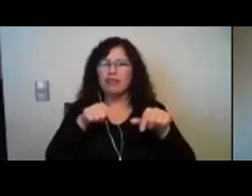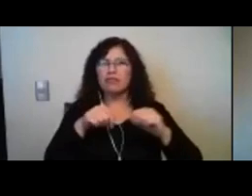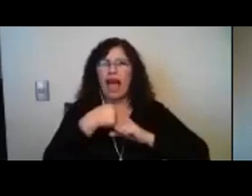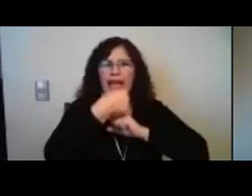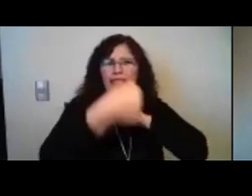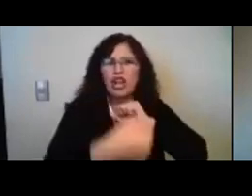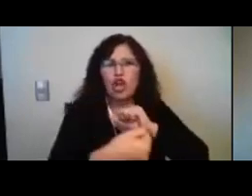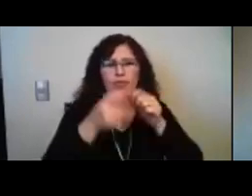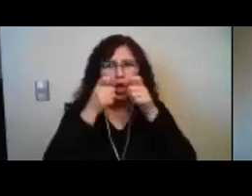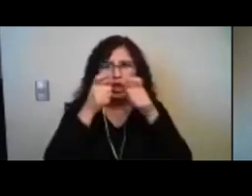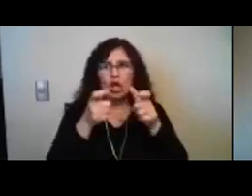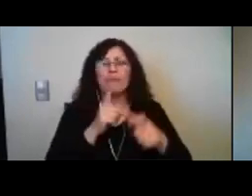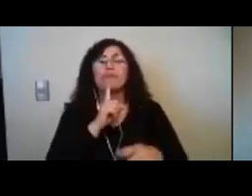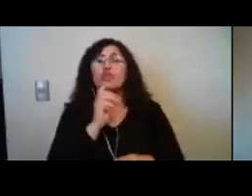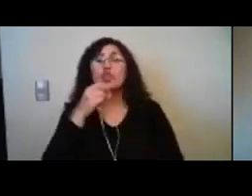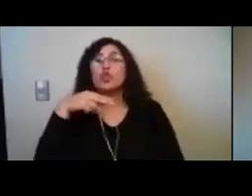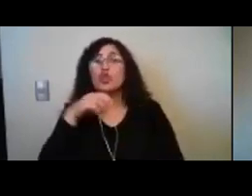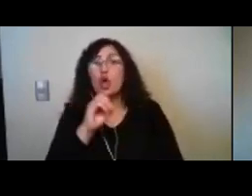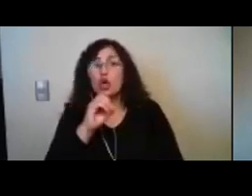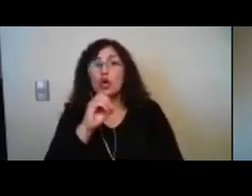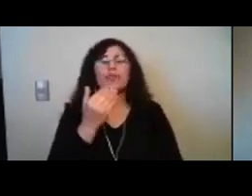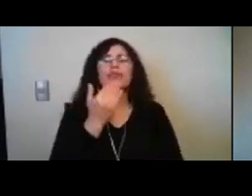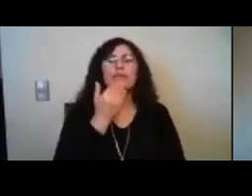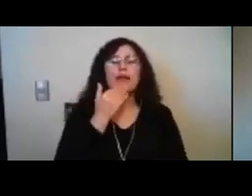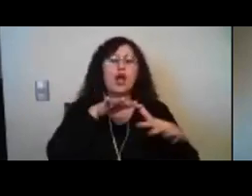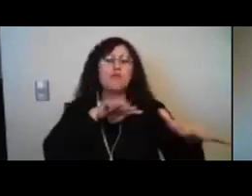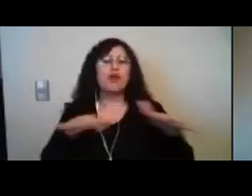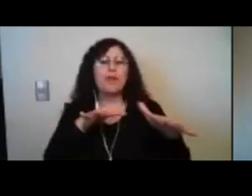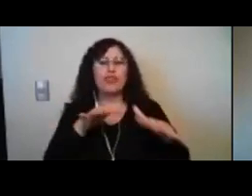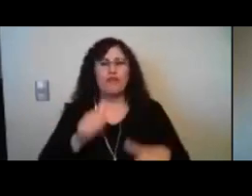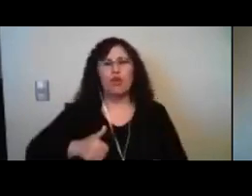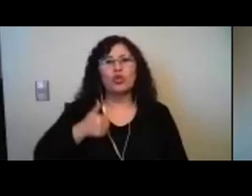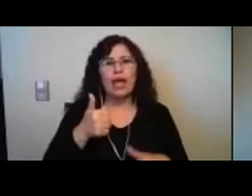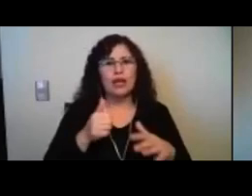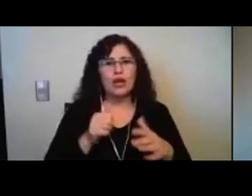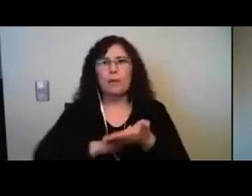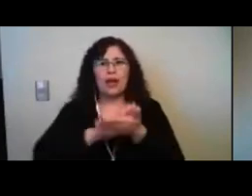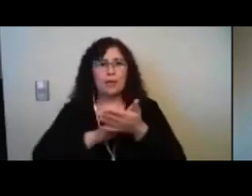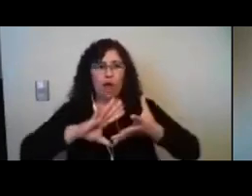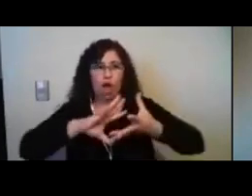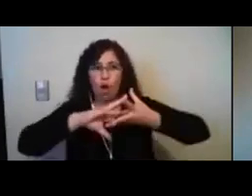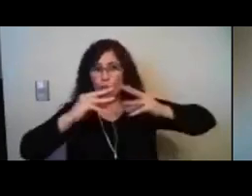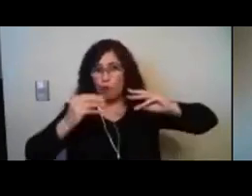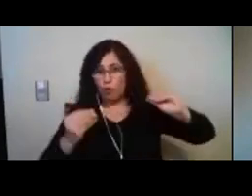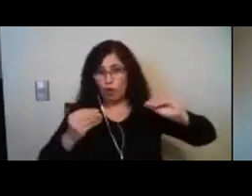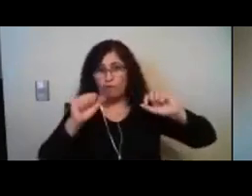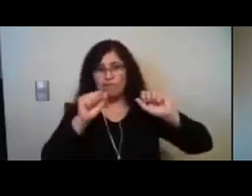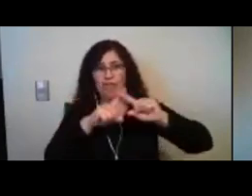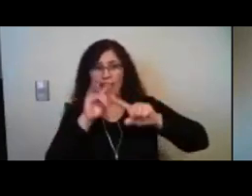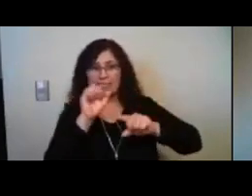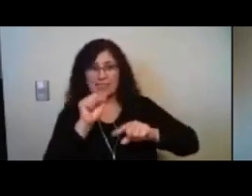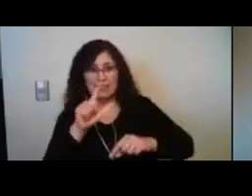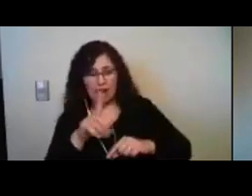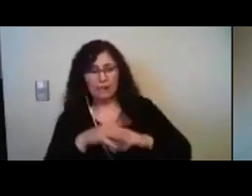va a tener relación con los movimientos voluntarios de la musculatura axial, en tanto que el córtico espinal lateral,